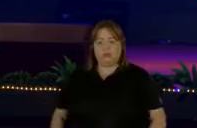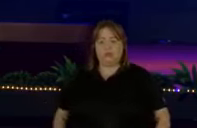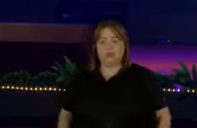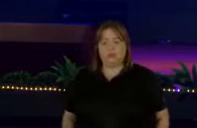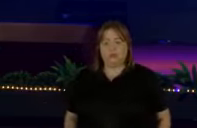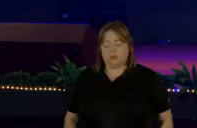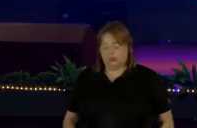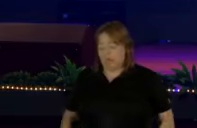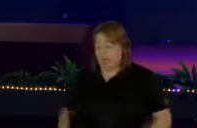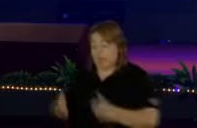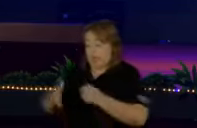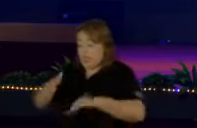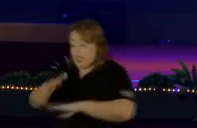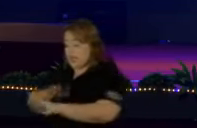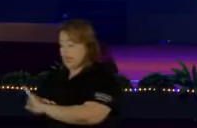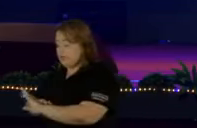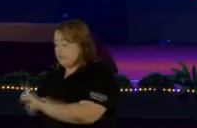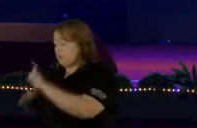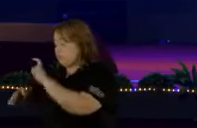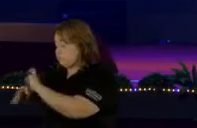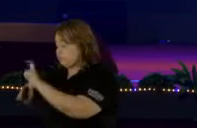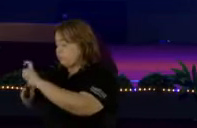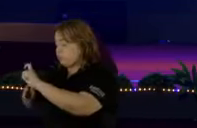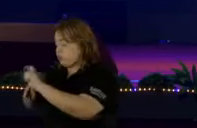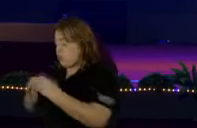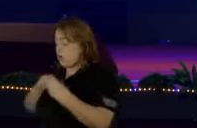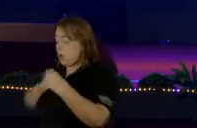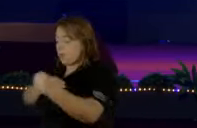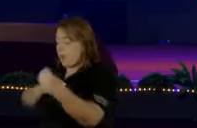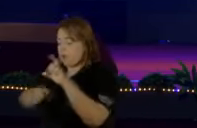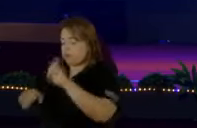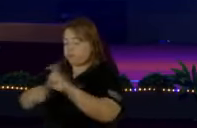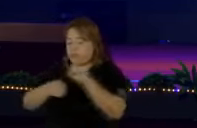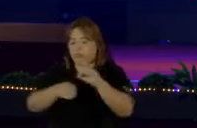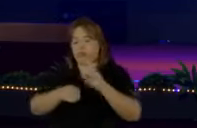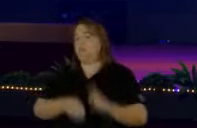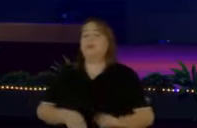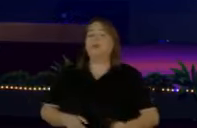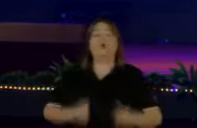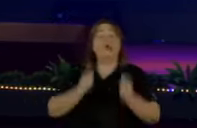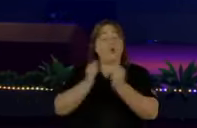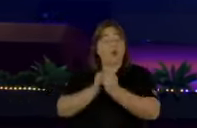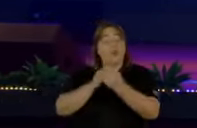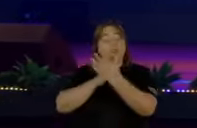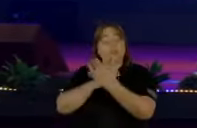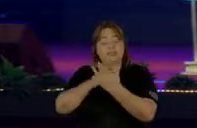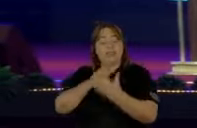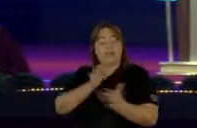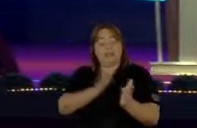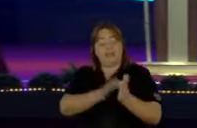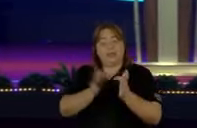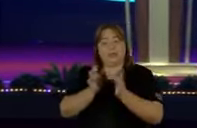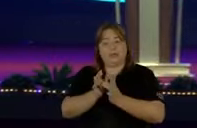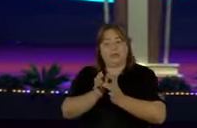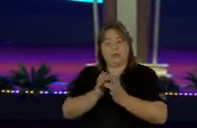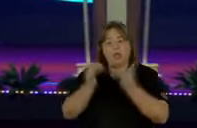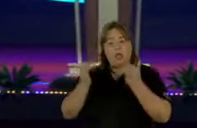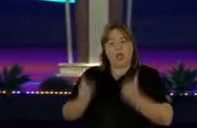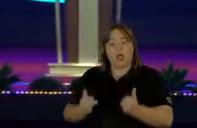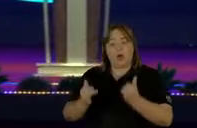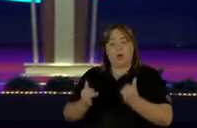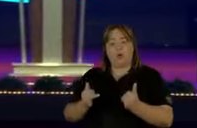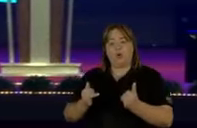entrar, sanitizan. Aquí está todo sanitizado, estamos sanitizados completo y con la sangre de Cristo también. Amén. Voy a invitar a